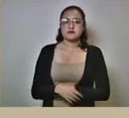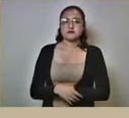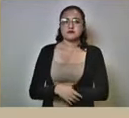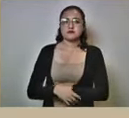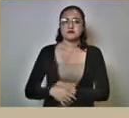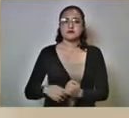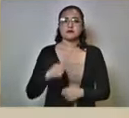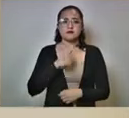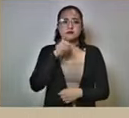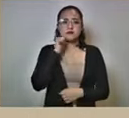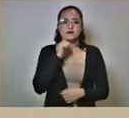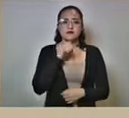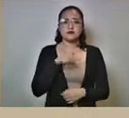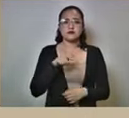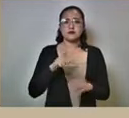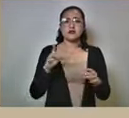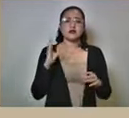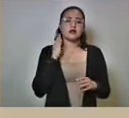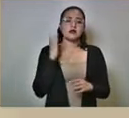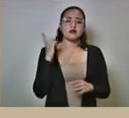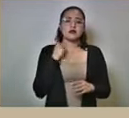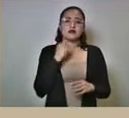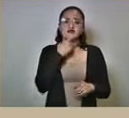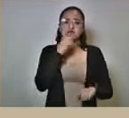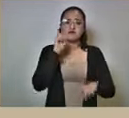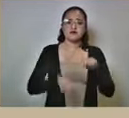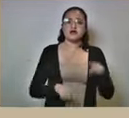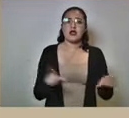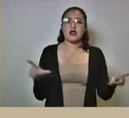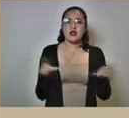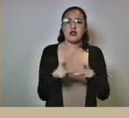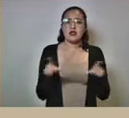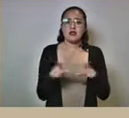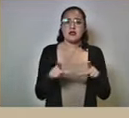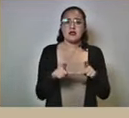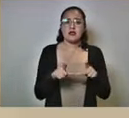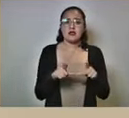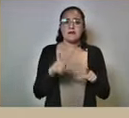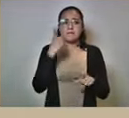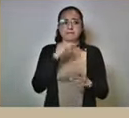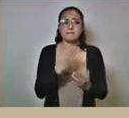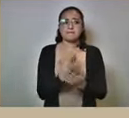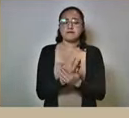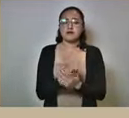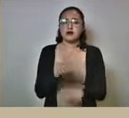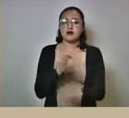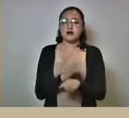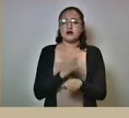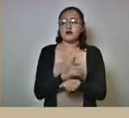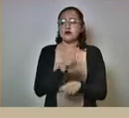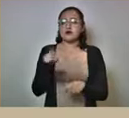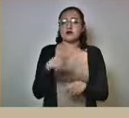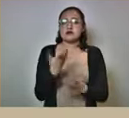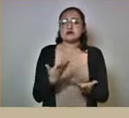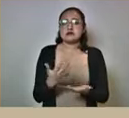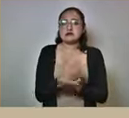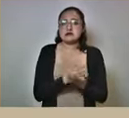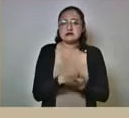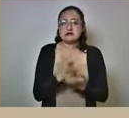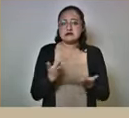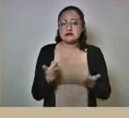Congreso del Estado analiza eliminar el reemplacamiento para mitigar pues, la crisis económica. ¿Su opinión acerca